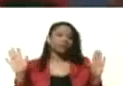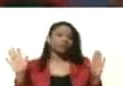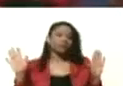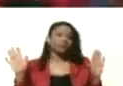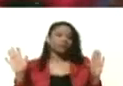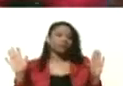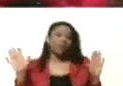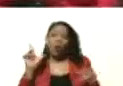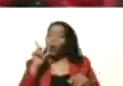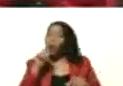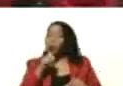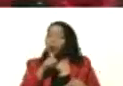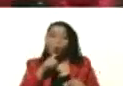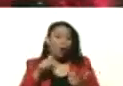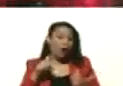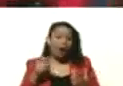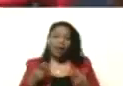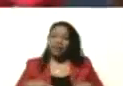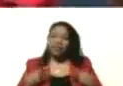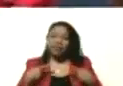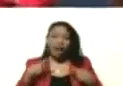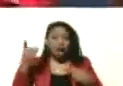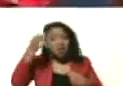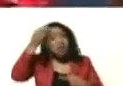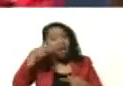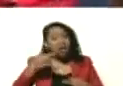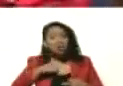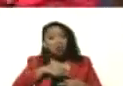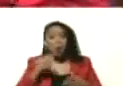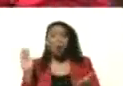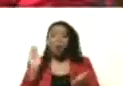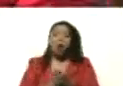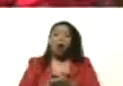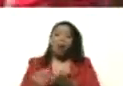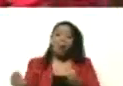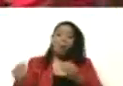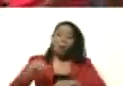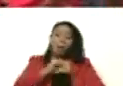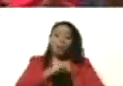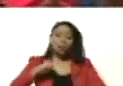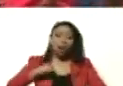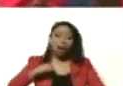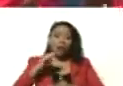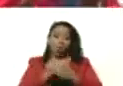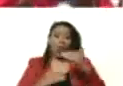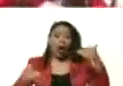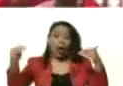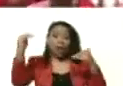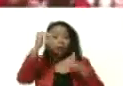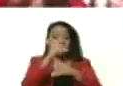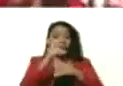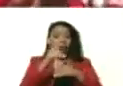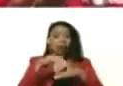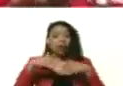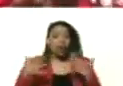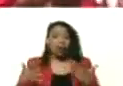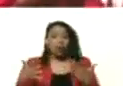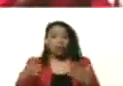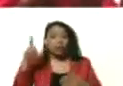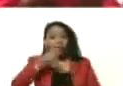No tienen vida, ¿ves? Si ellos creen que nosotros vamos a poner nuestras posiciones personales por encima de lo que